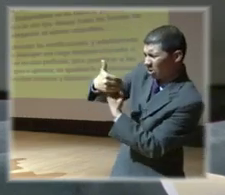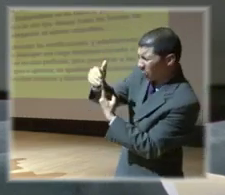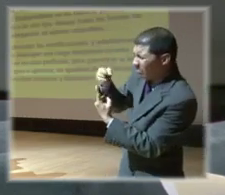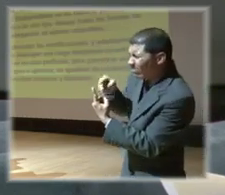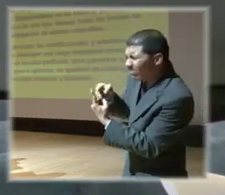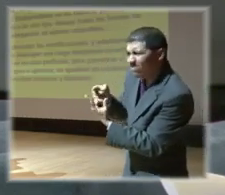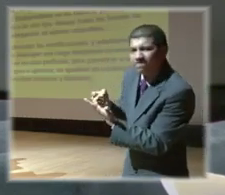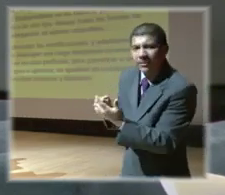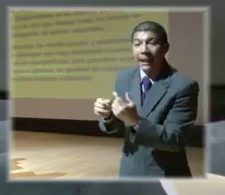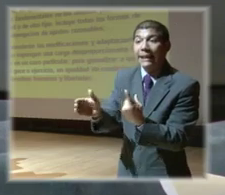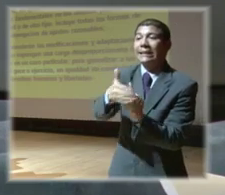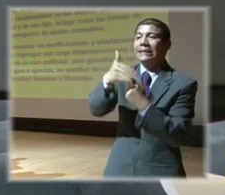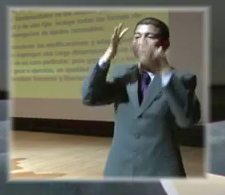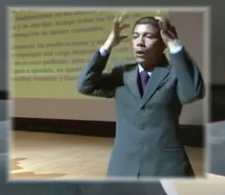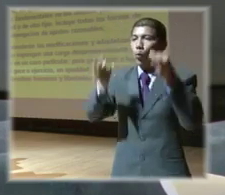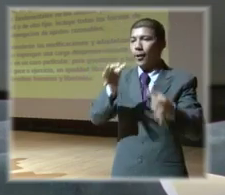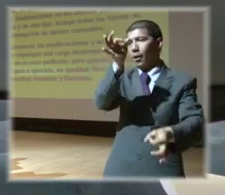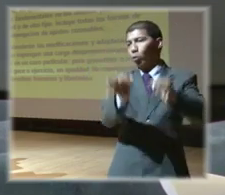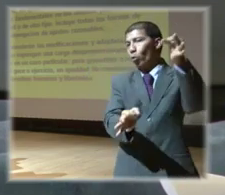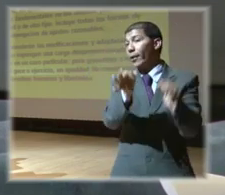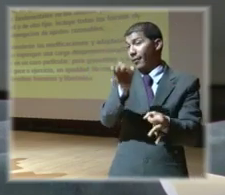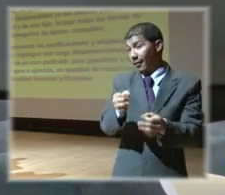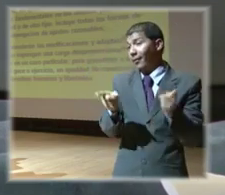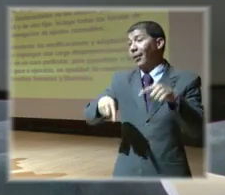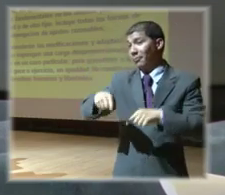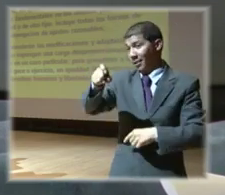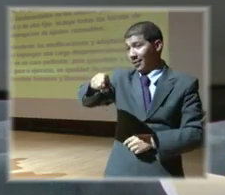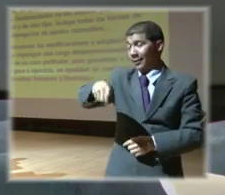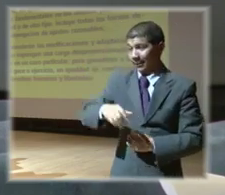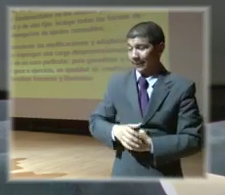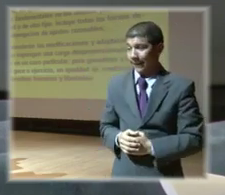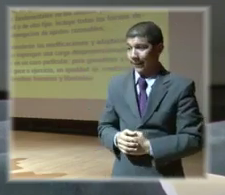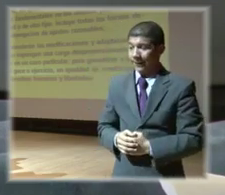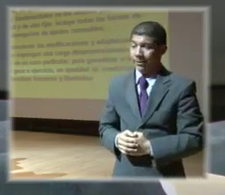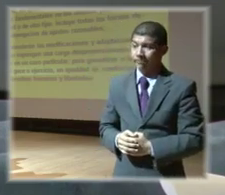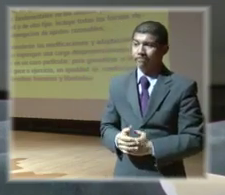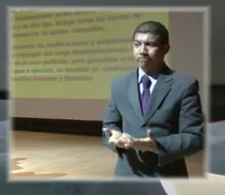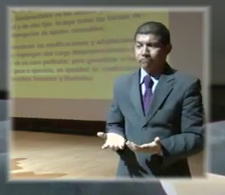¿no? Entonces, el momento